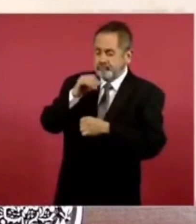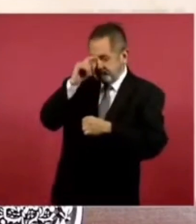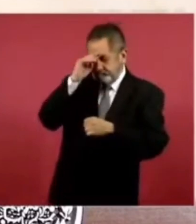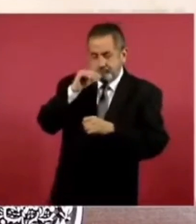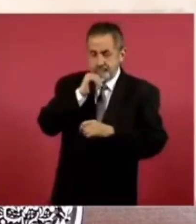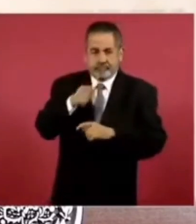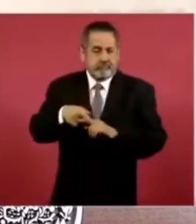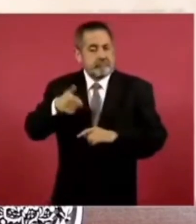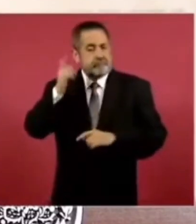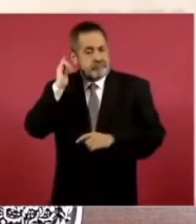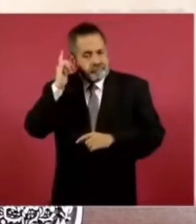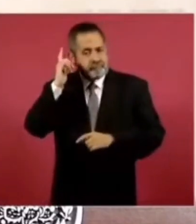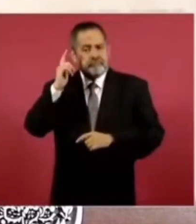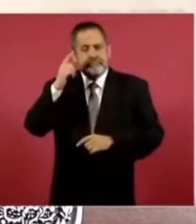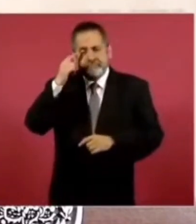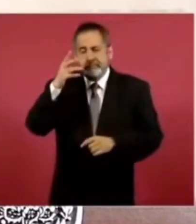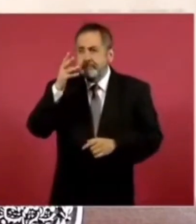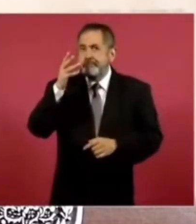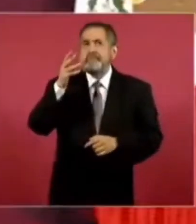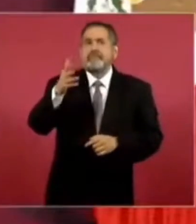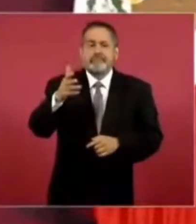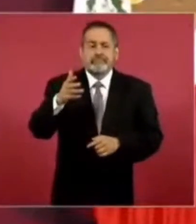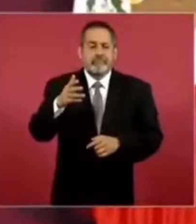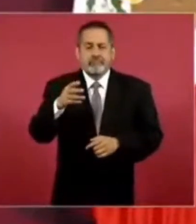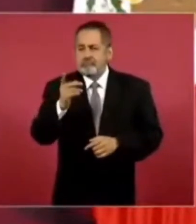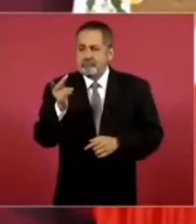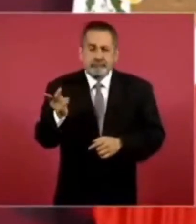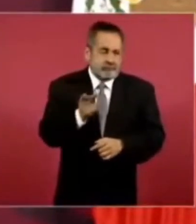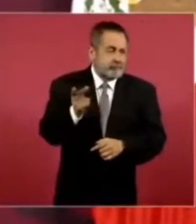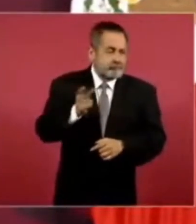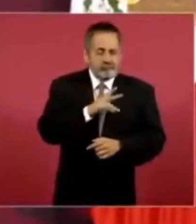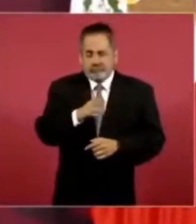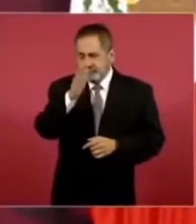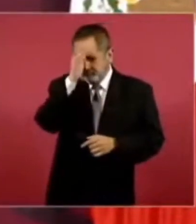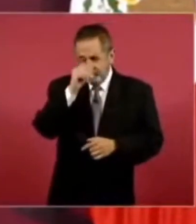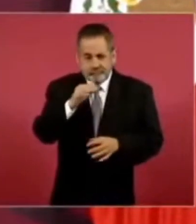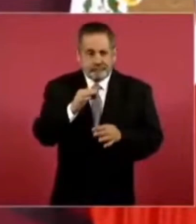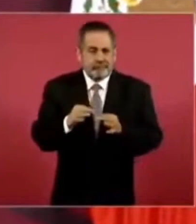Pero esperemos que llegue un